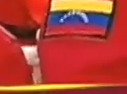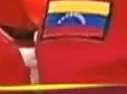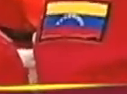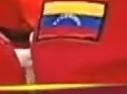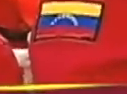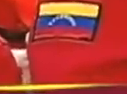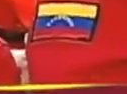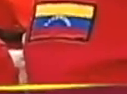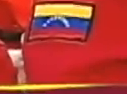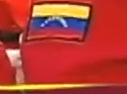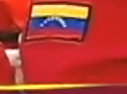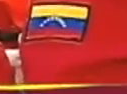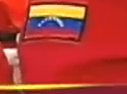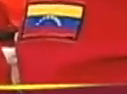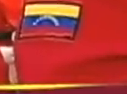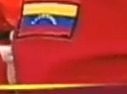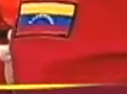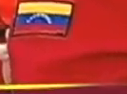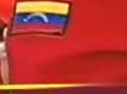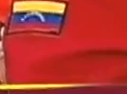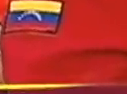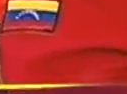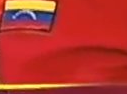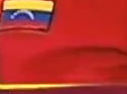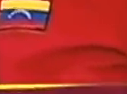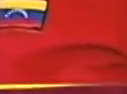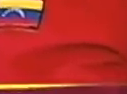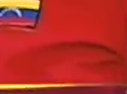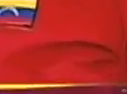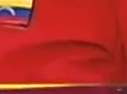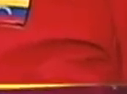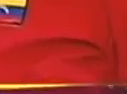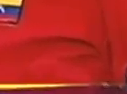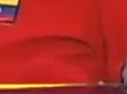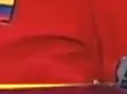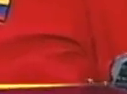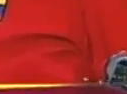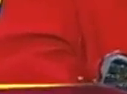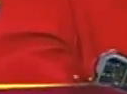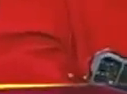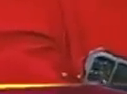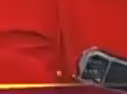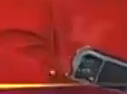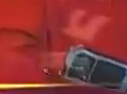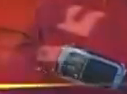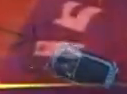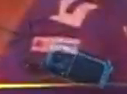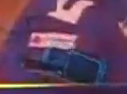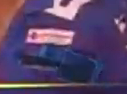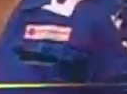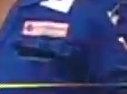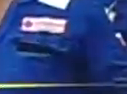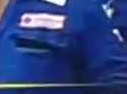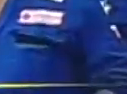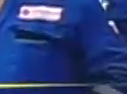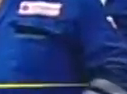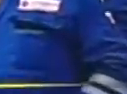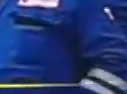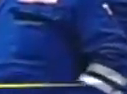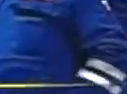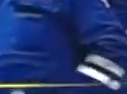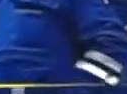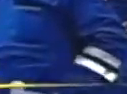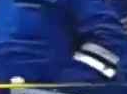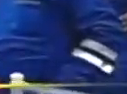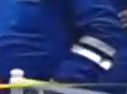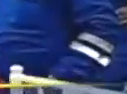justo reconocimiento, porque la Comisión Ali Rodríguez Araque lo que hizo fue irse a las catacumbas con